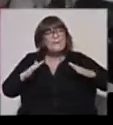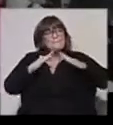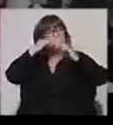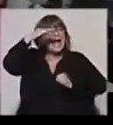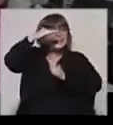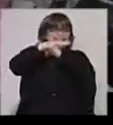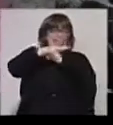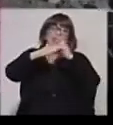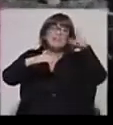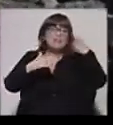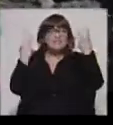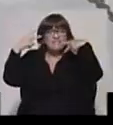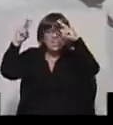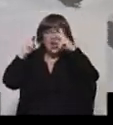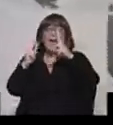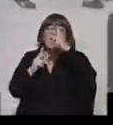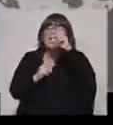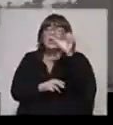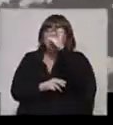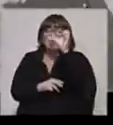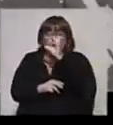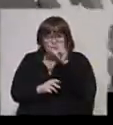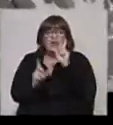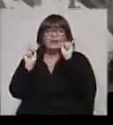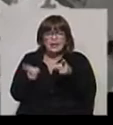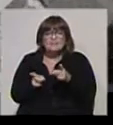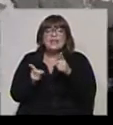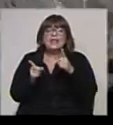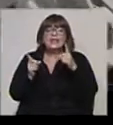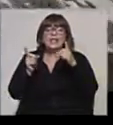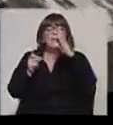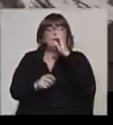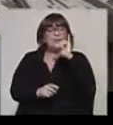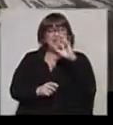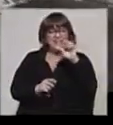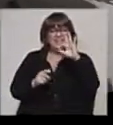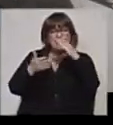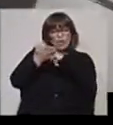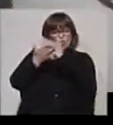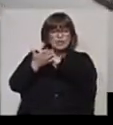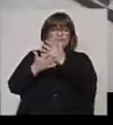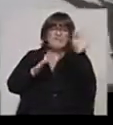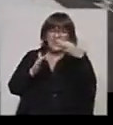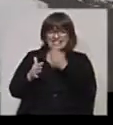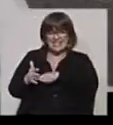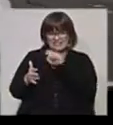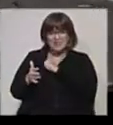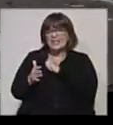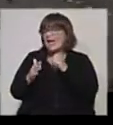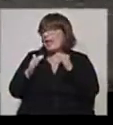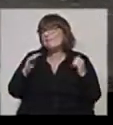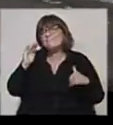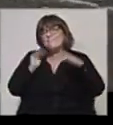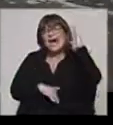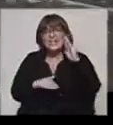luego viajamos al norte, a los picos de Europa, luego viajamos a Pirineos, hicimos una cantidad de montañas, sobre todo las más altas de España, ¿no?